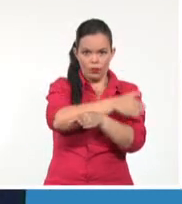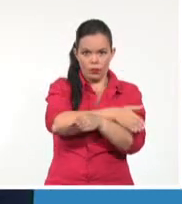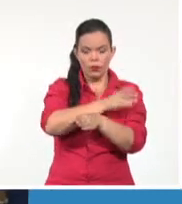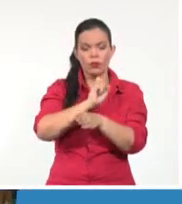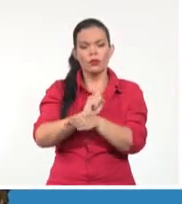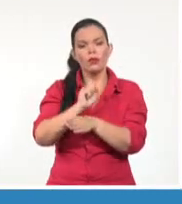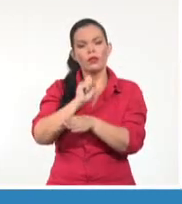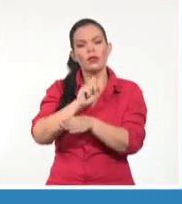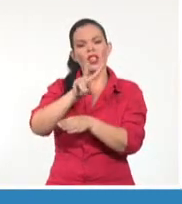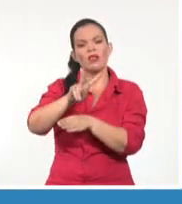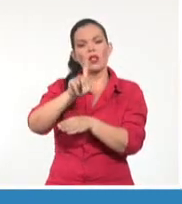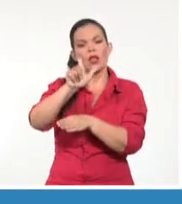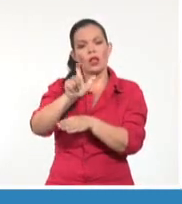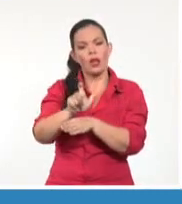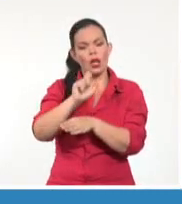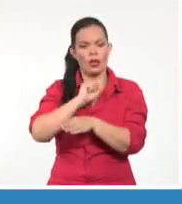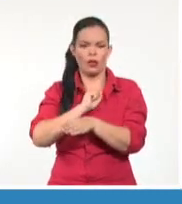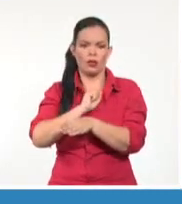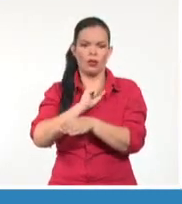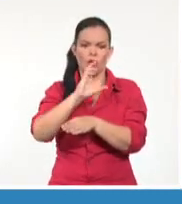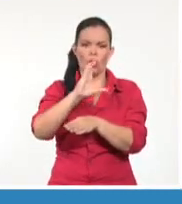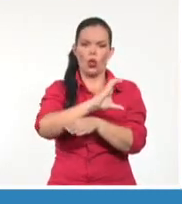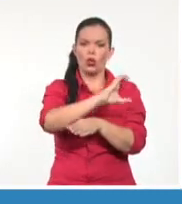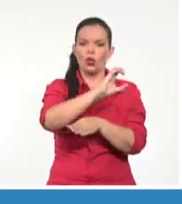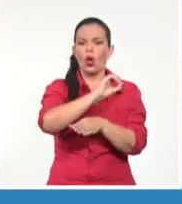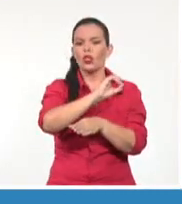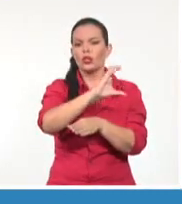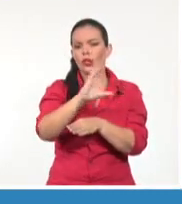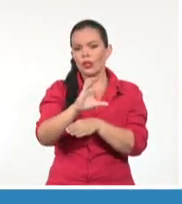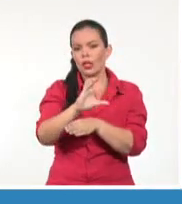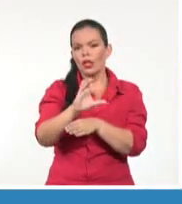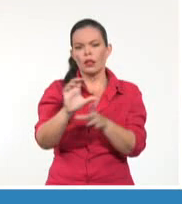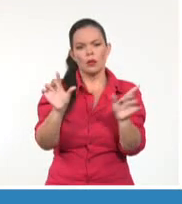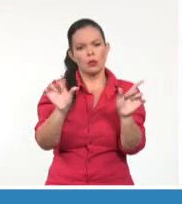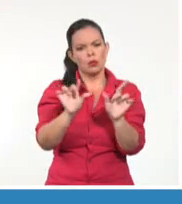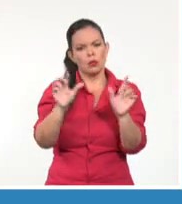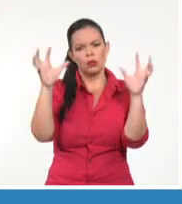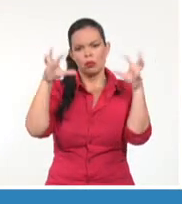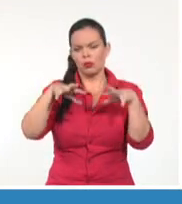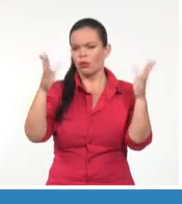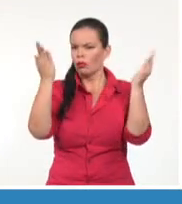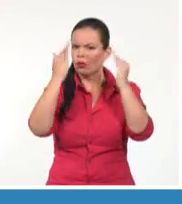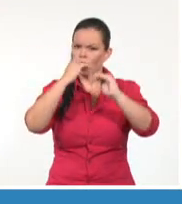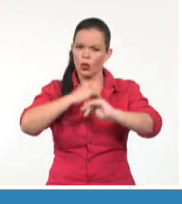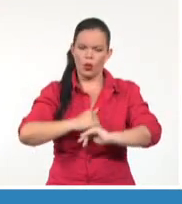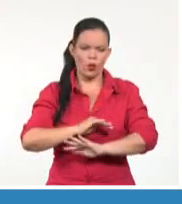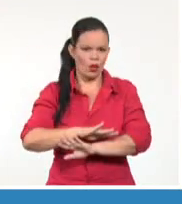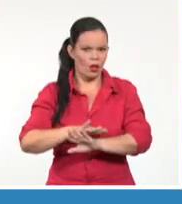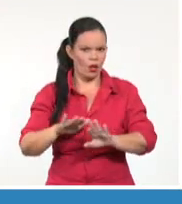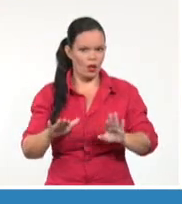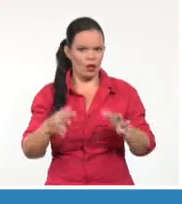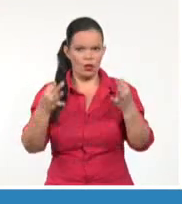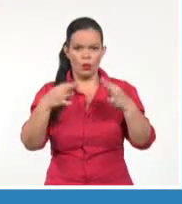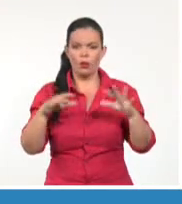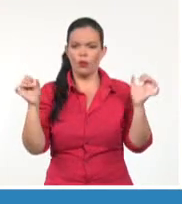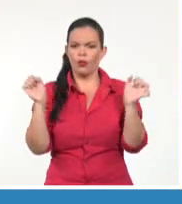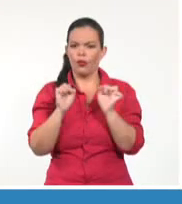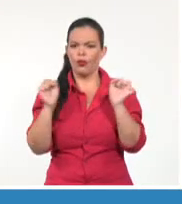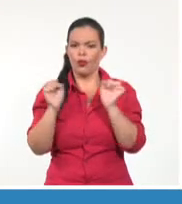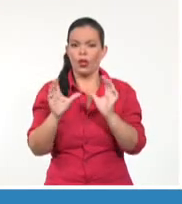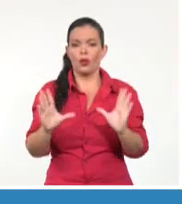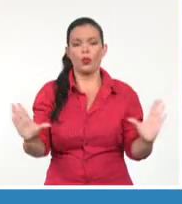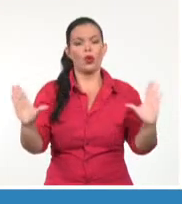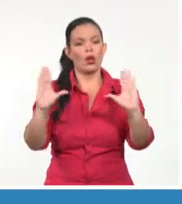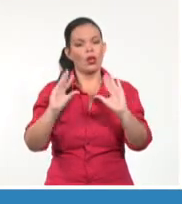norte de Villa Clara, y poca nubosidad en el resto del país. Eso también permitirá un descenso en las temperaturas en el horario nocturno y durante la próxima